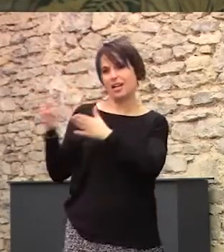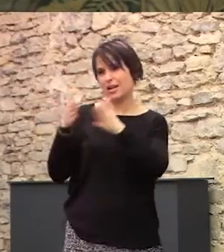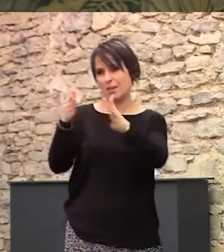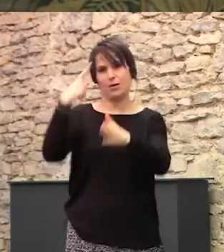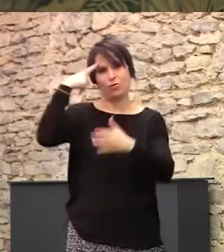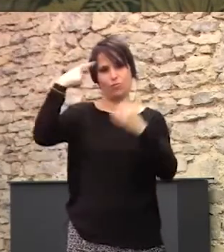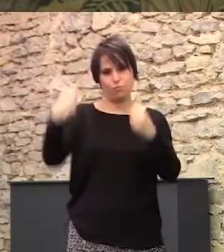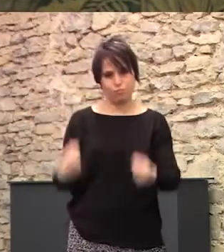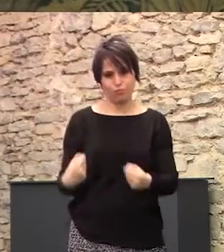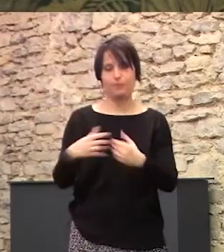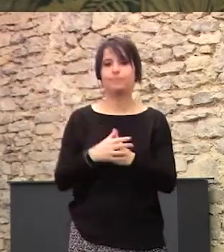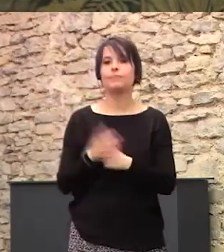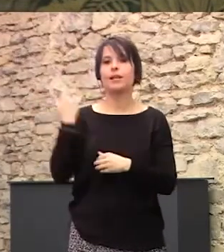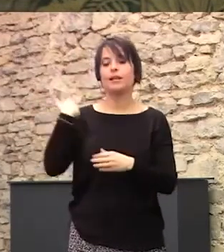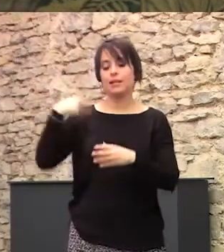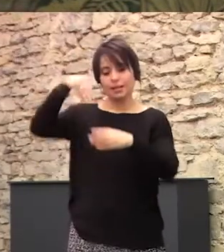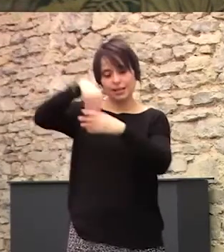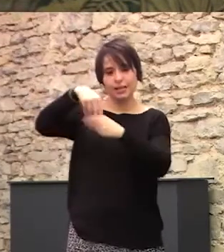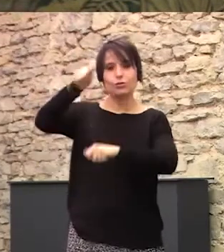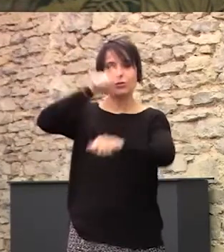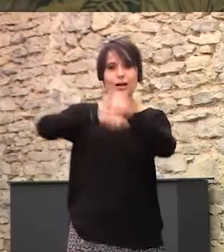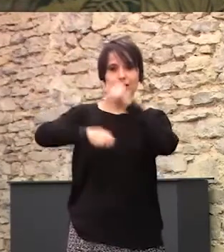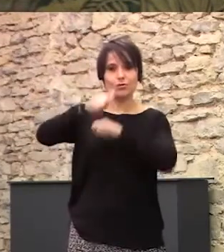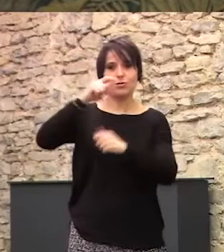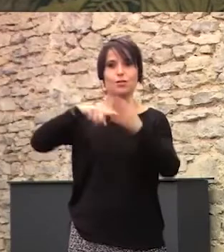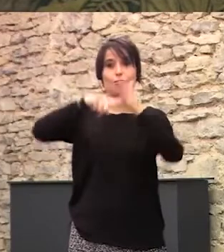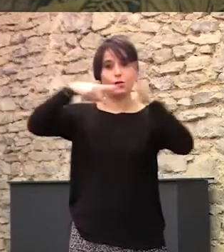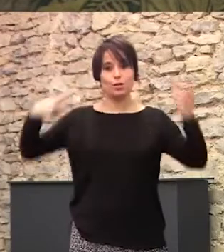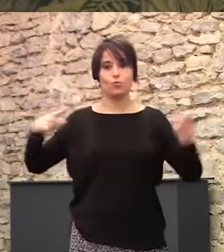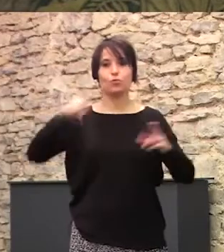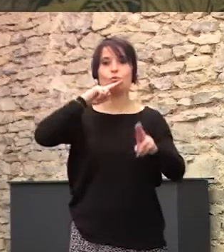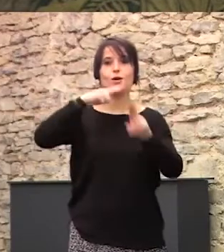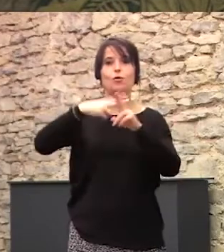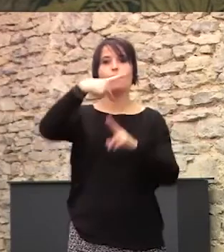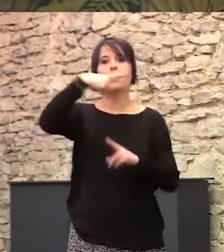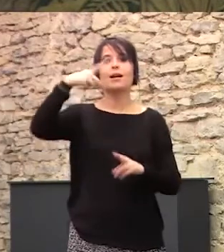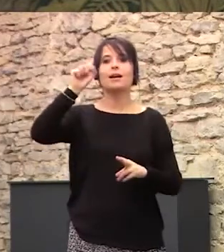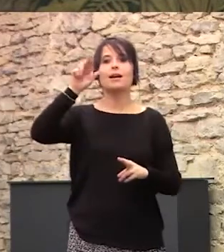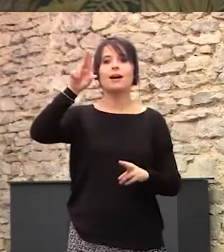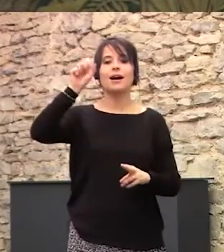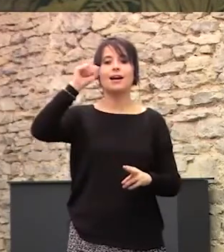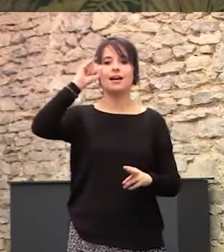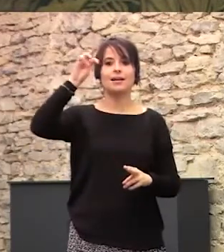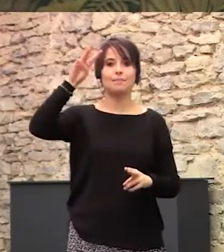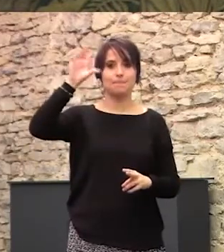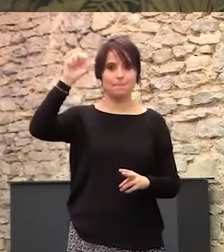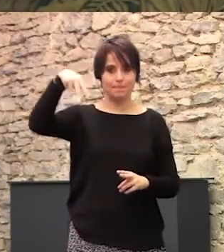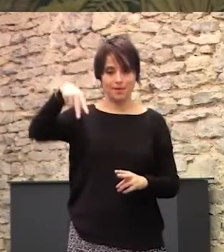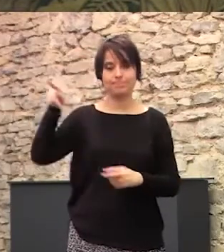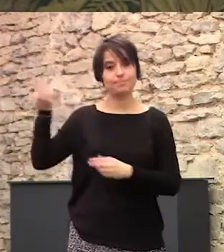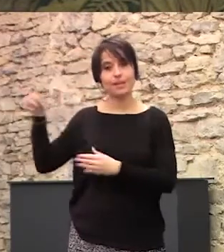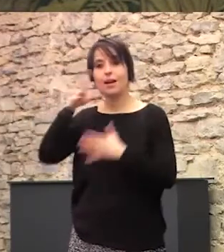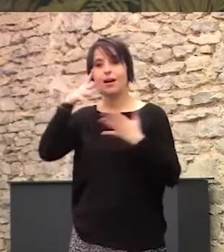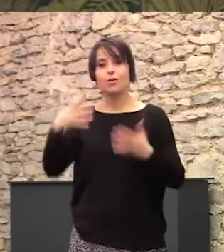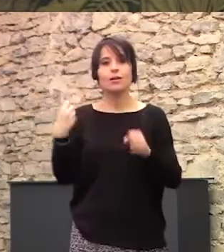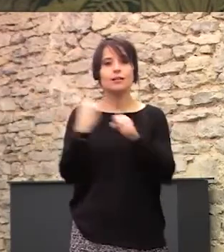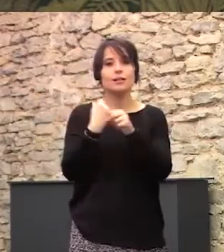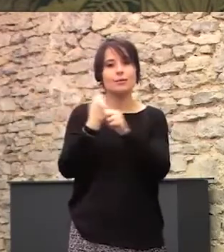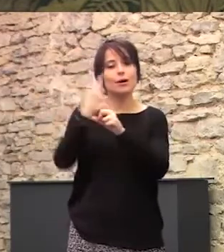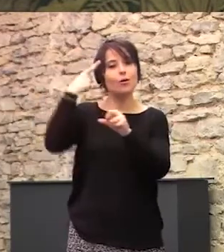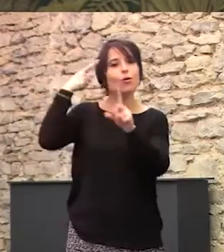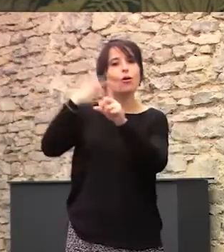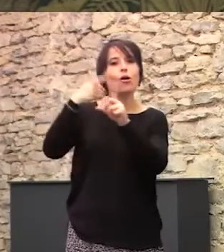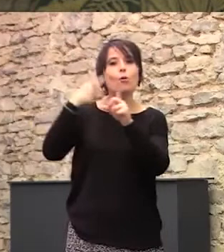parte de la Asociación de Mujeres Garaipen en Guipúzcoa. A nivel laboral, su actividad gira en torno a la gestión